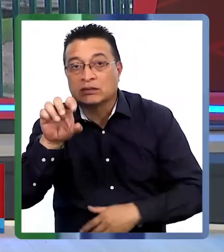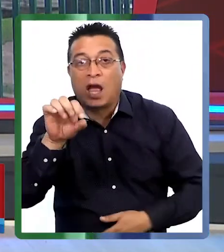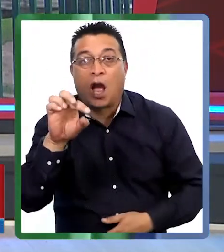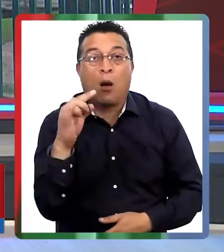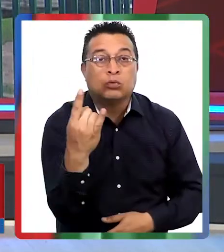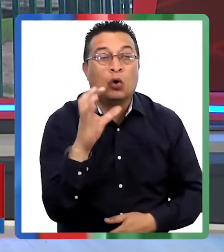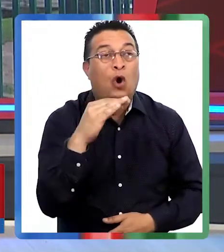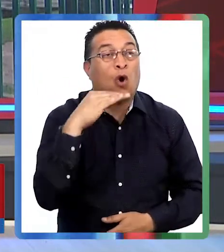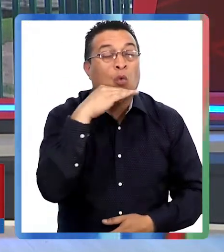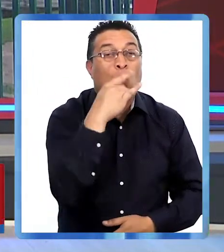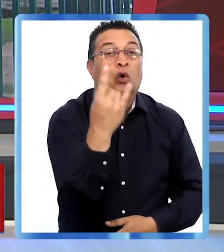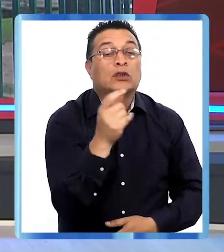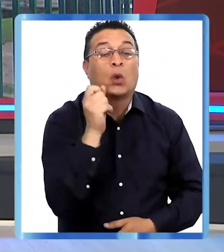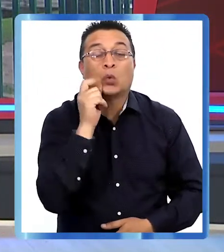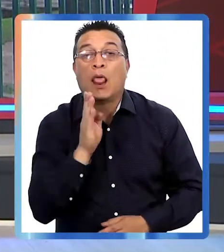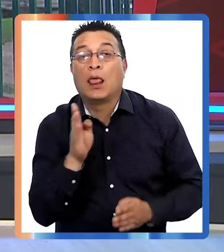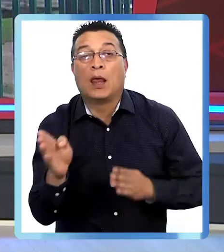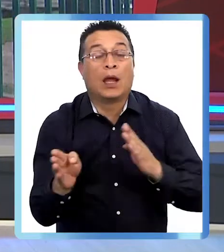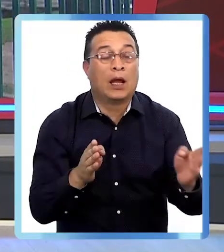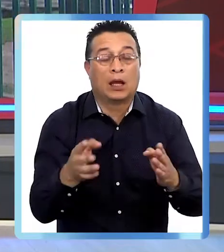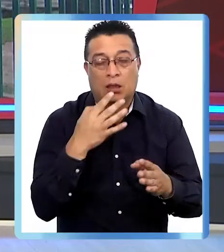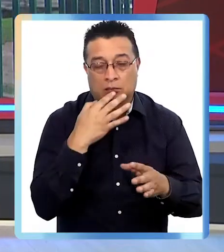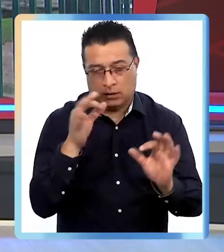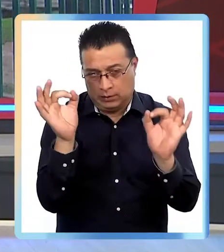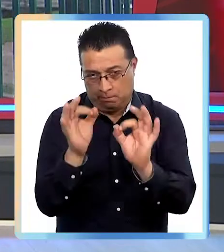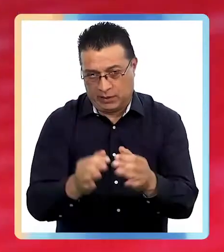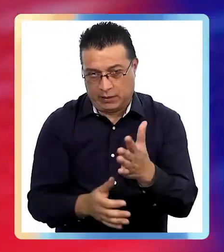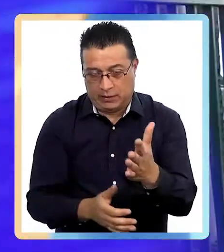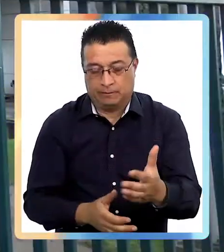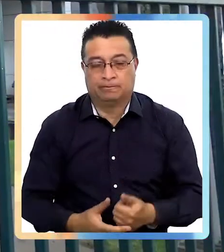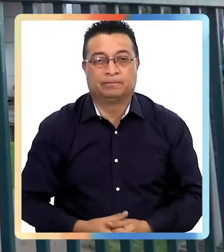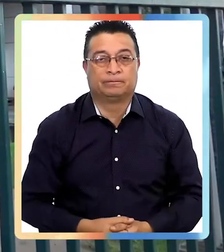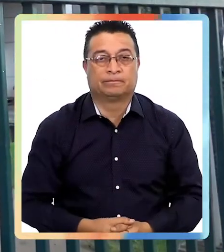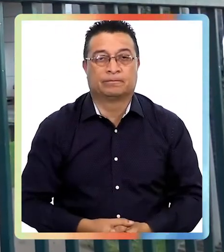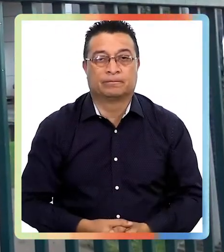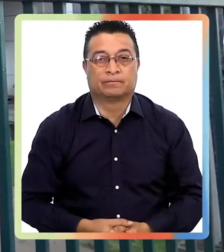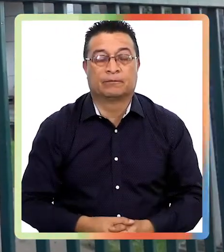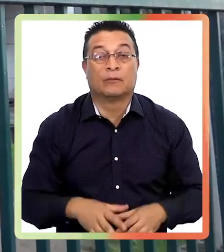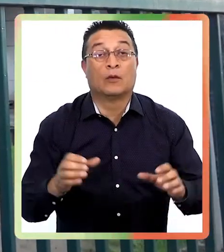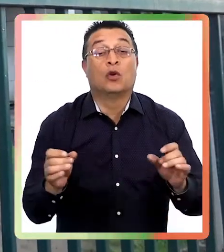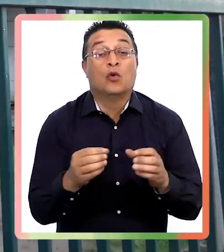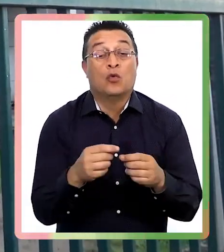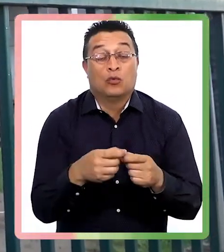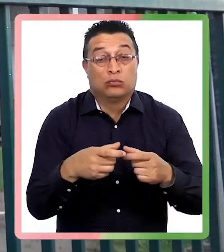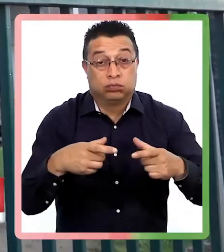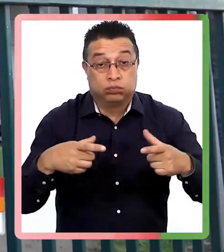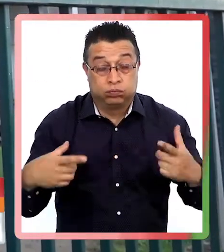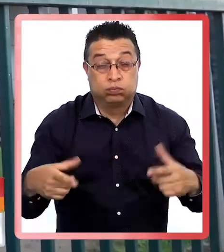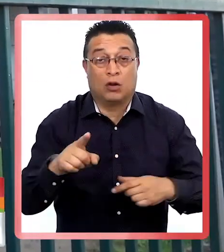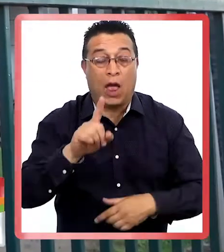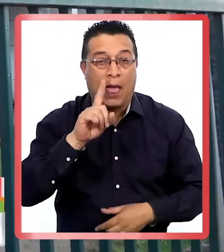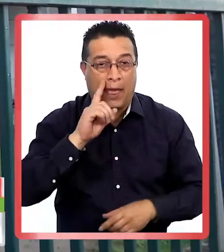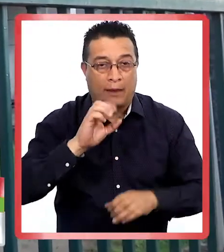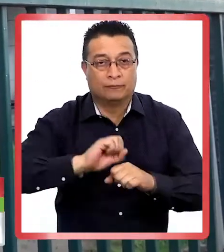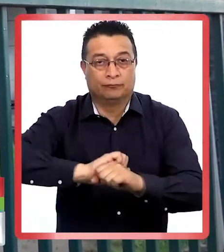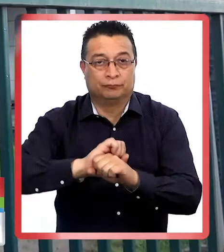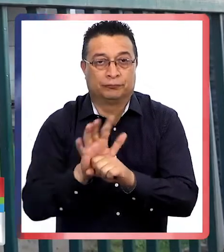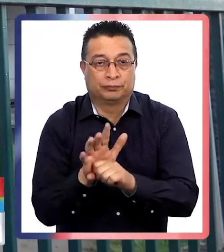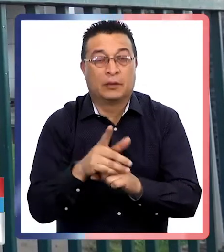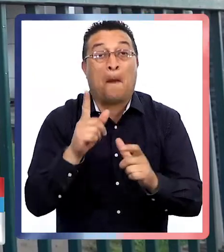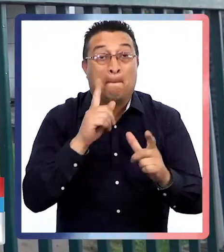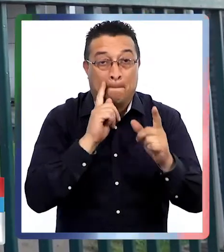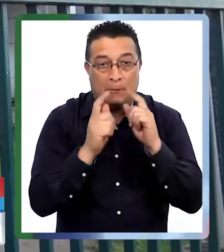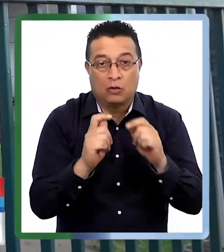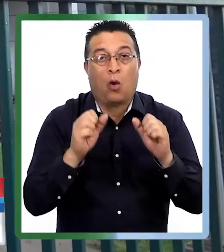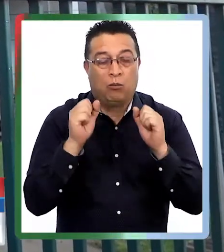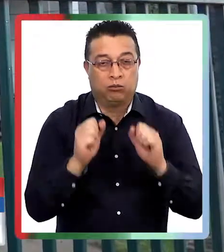o al servicio de urgencias de un hospital tele canal de talca no se explica ante el aumento progresivo del caso de coach 19 y el